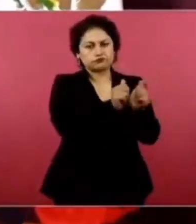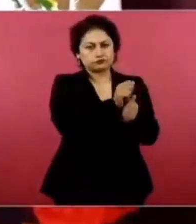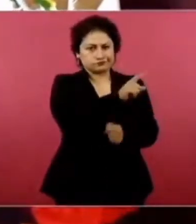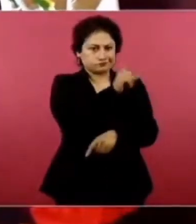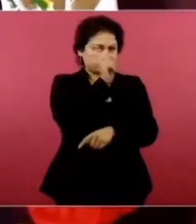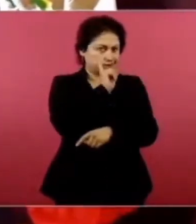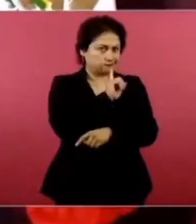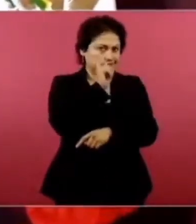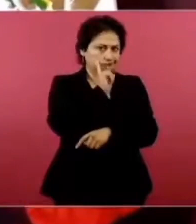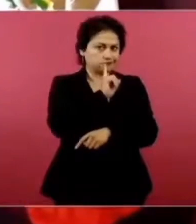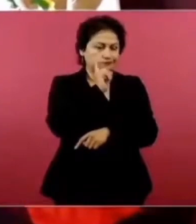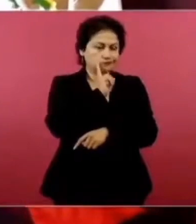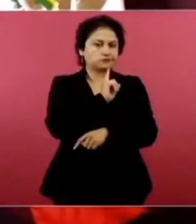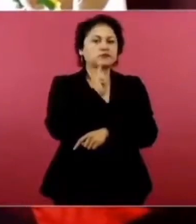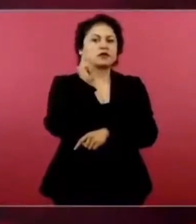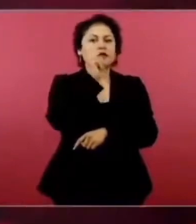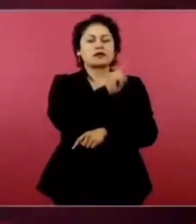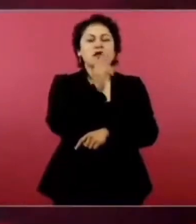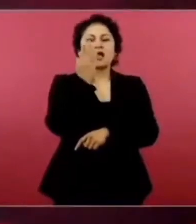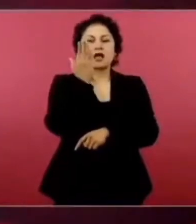en Sonora